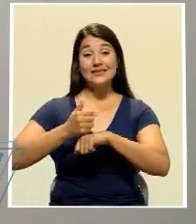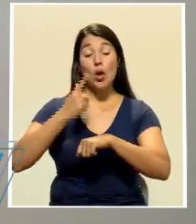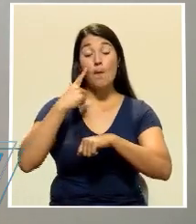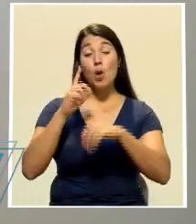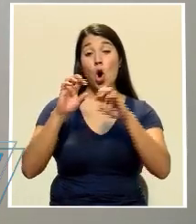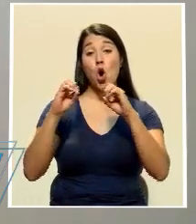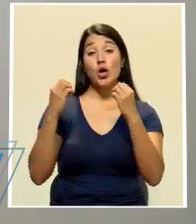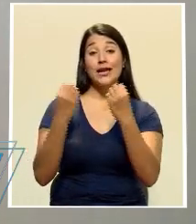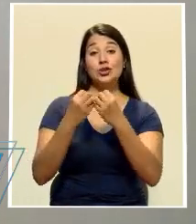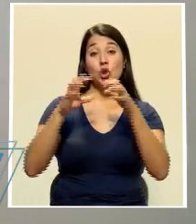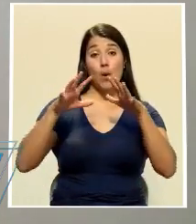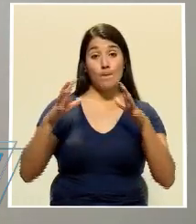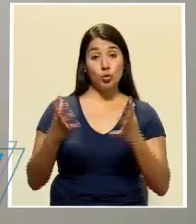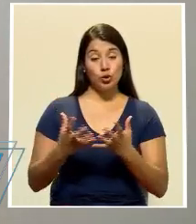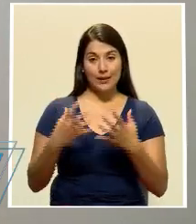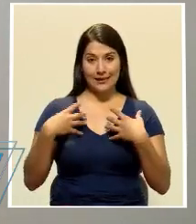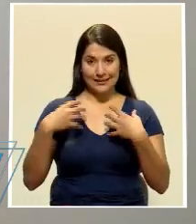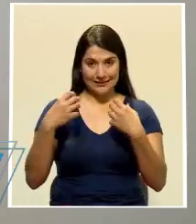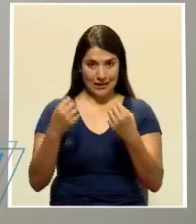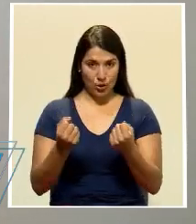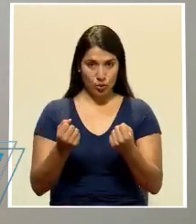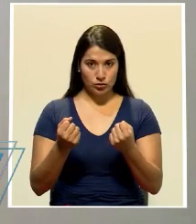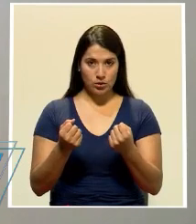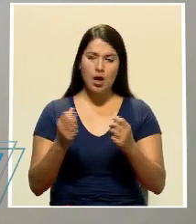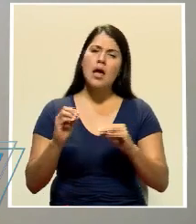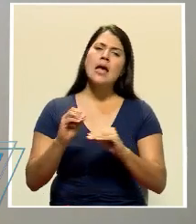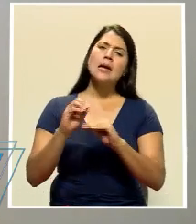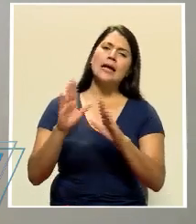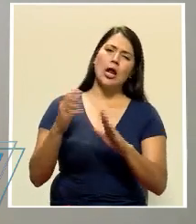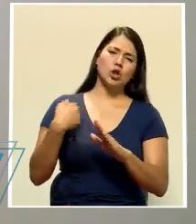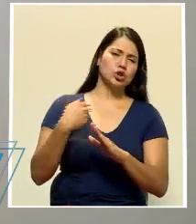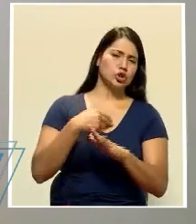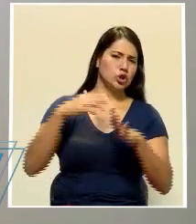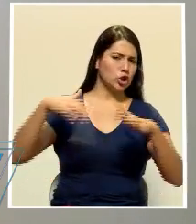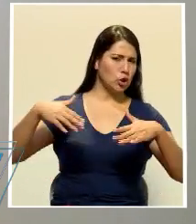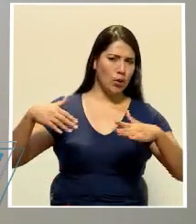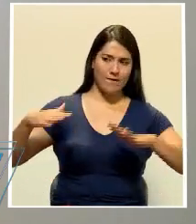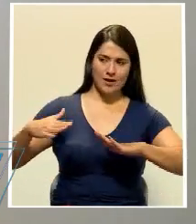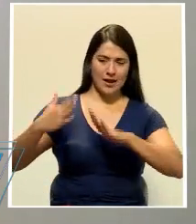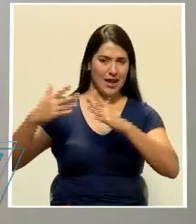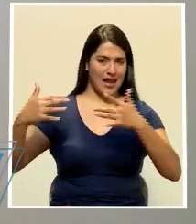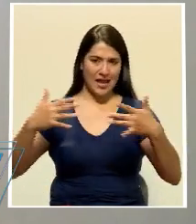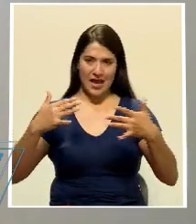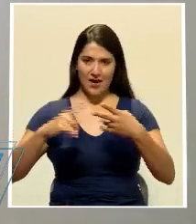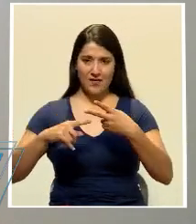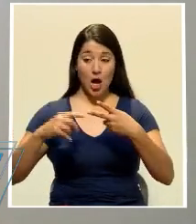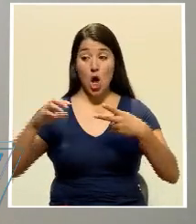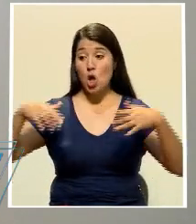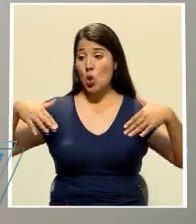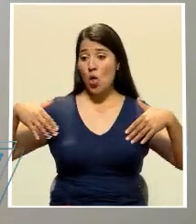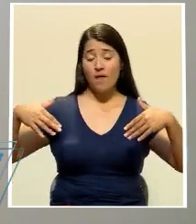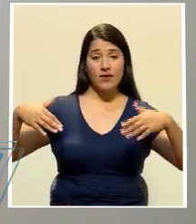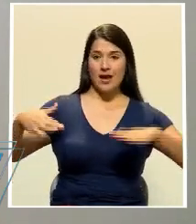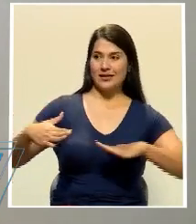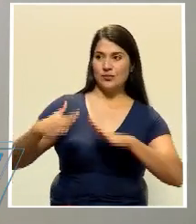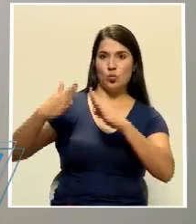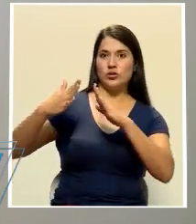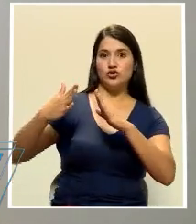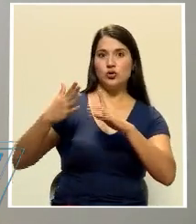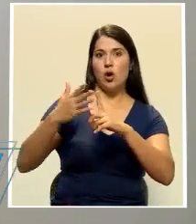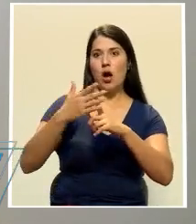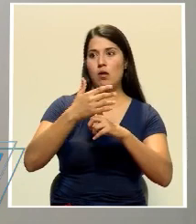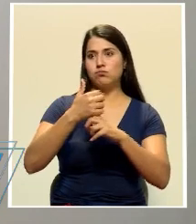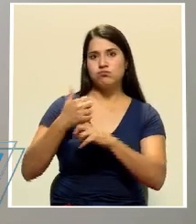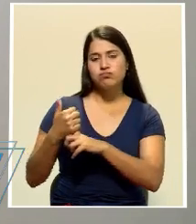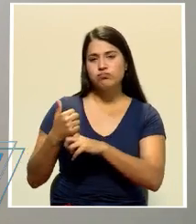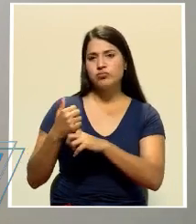bueno, evidentemente no hemos cubierto una guerra, no hemos estado expuestos a la desaparición, a la tortura, y